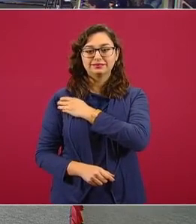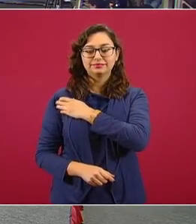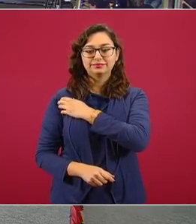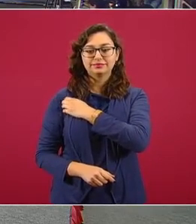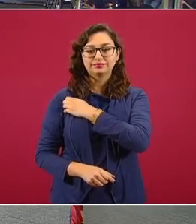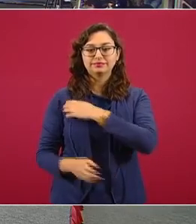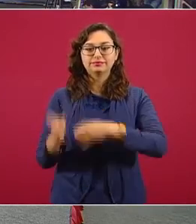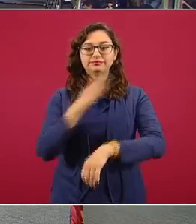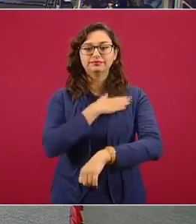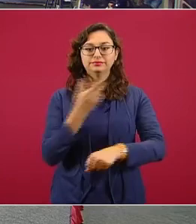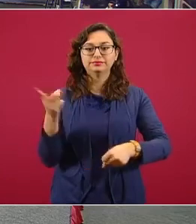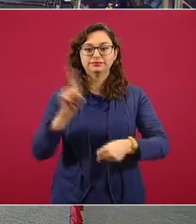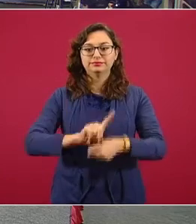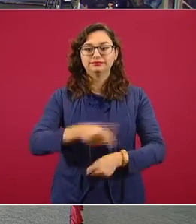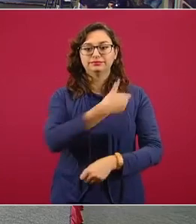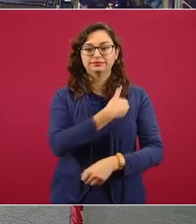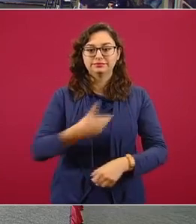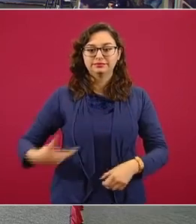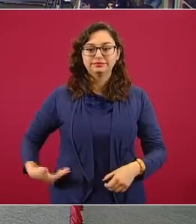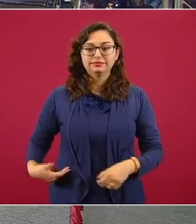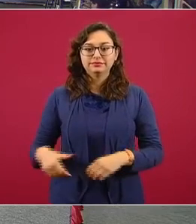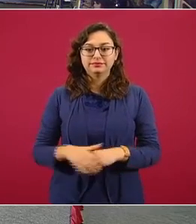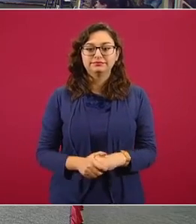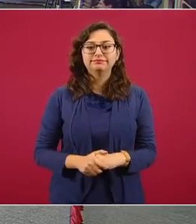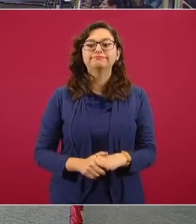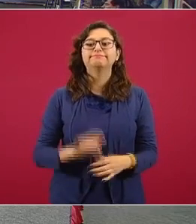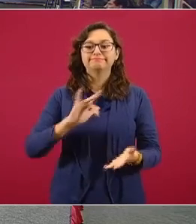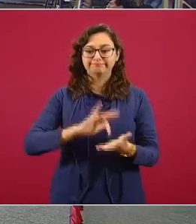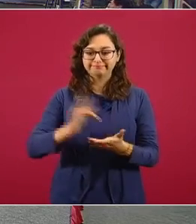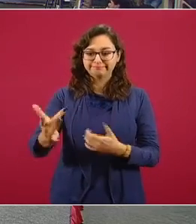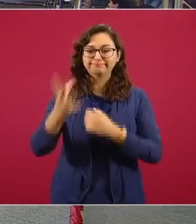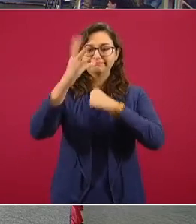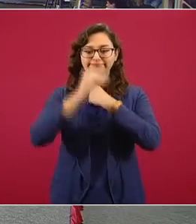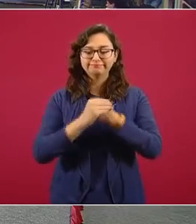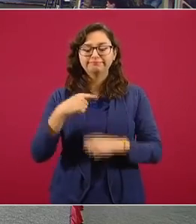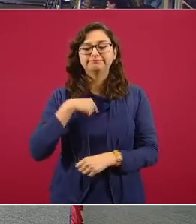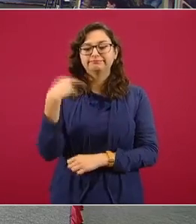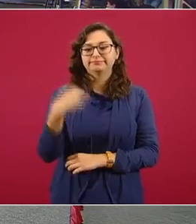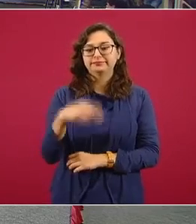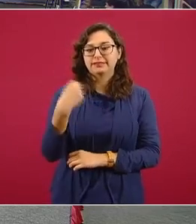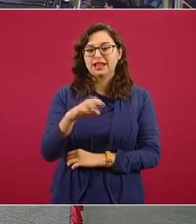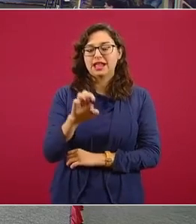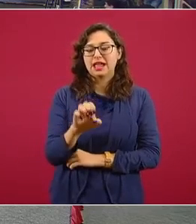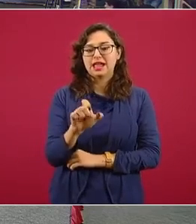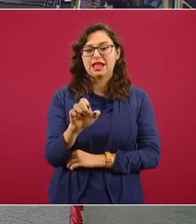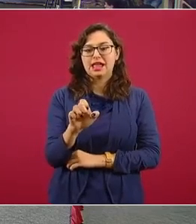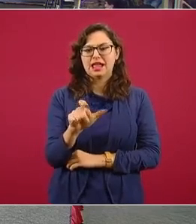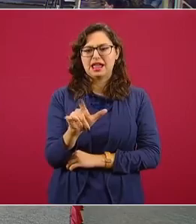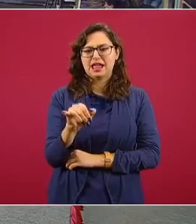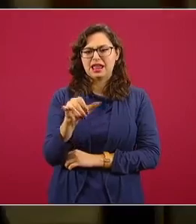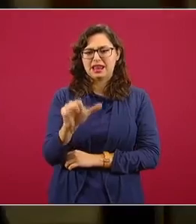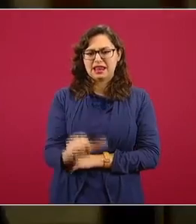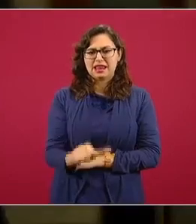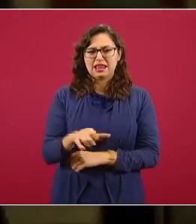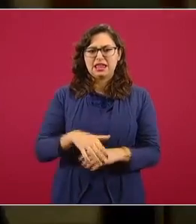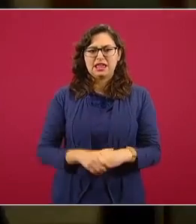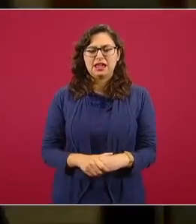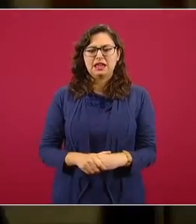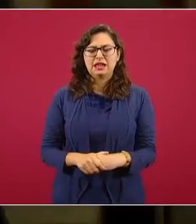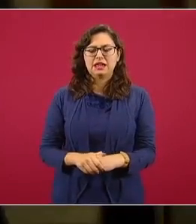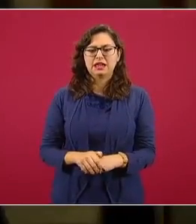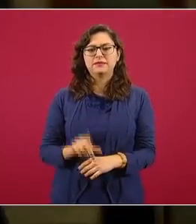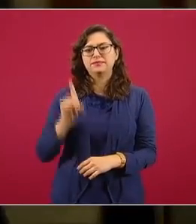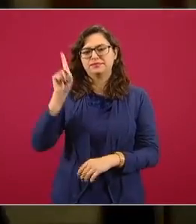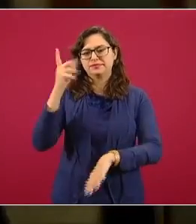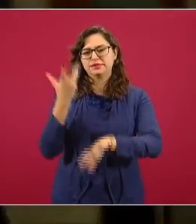Buenos días, presidente. Gracias por darme la palabra. Mi nombre es Eliane Valadez. Vengo de Orlando, Florida,